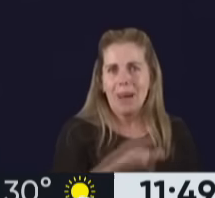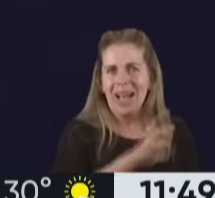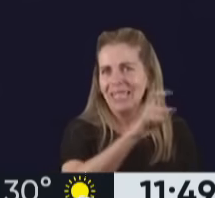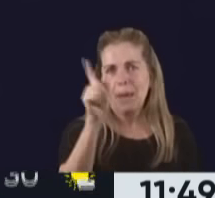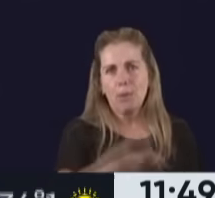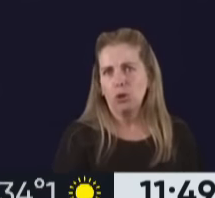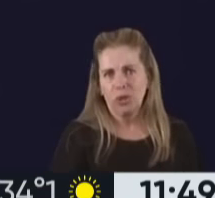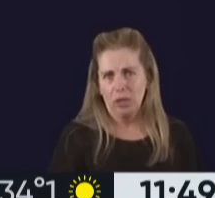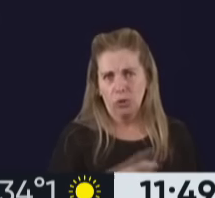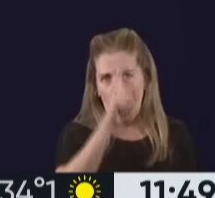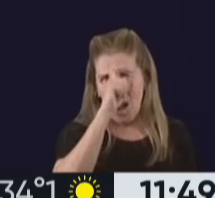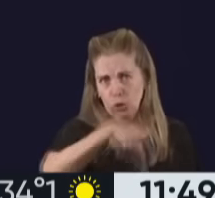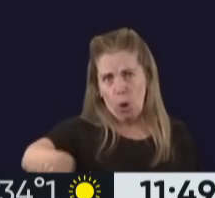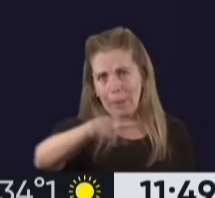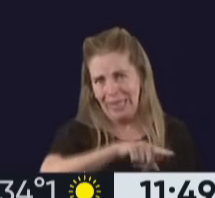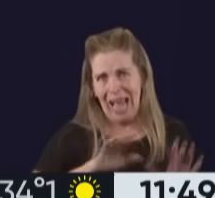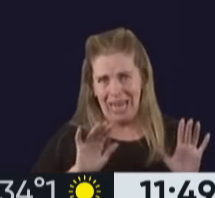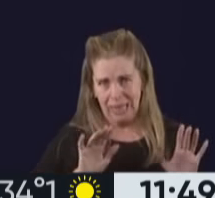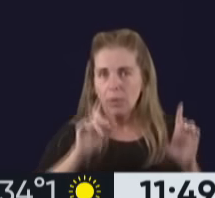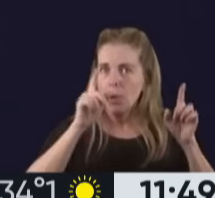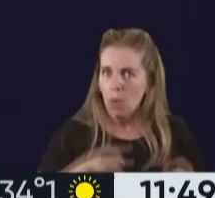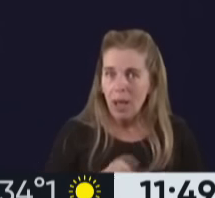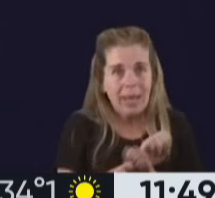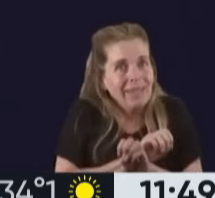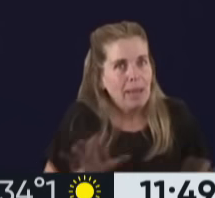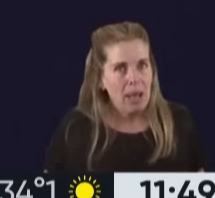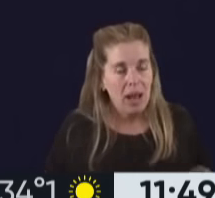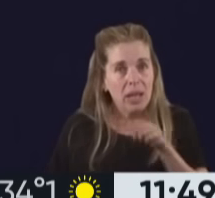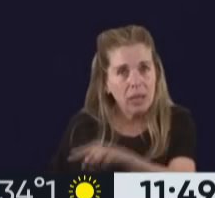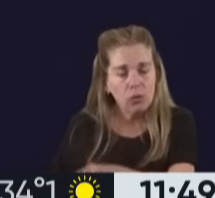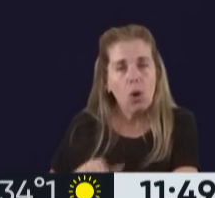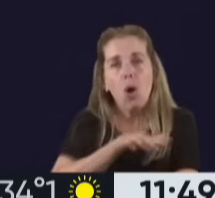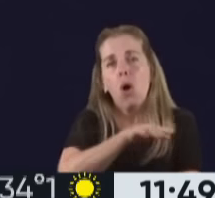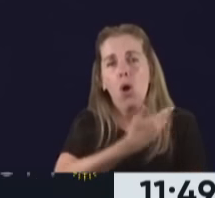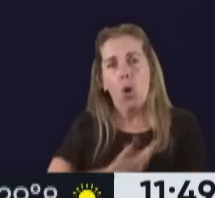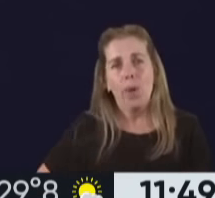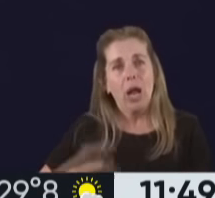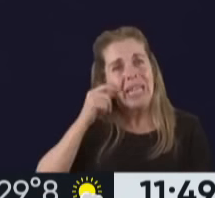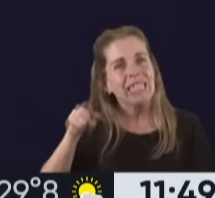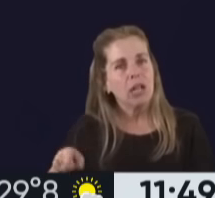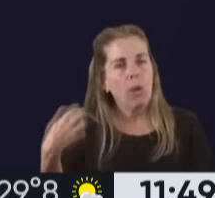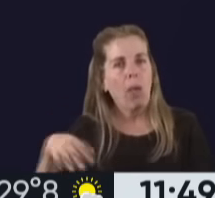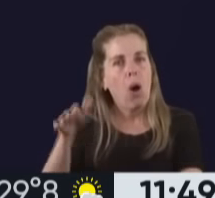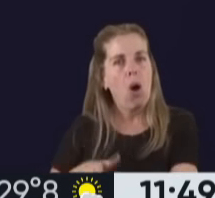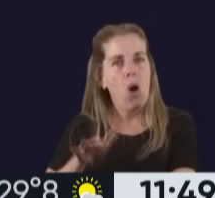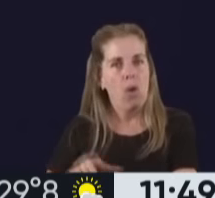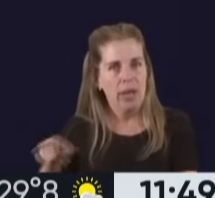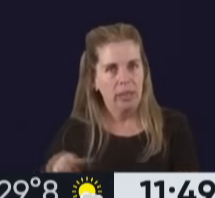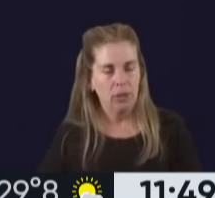hospitales compartidos. Lo que no quita que eso está mal, es una aberración, Pero es una aberración mucho